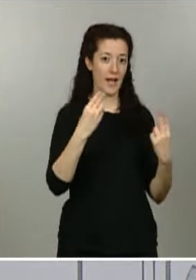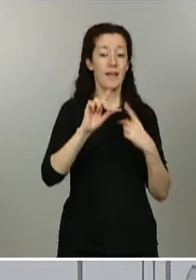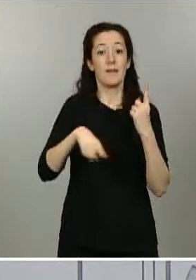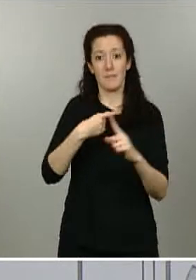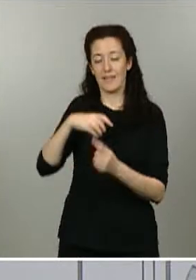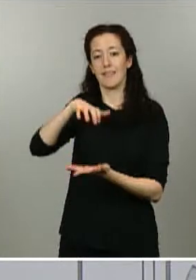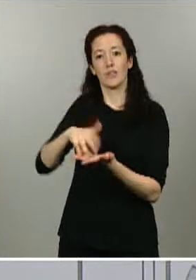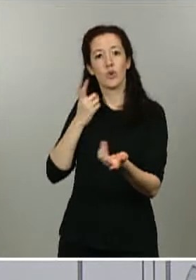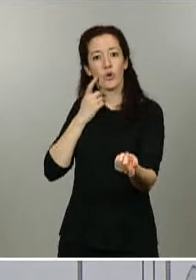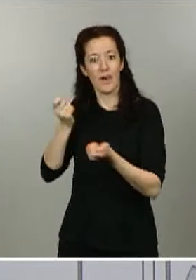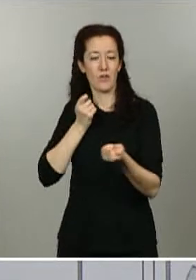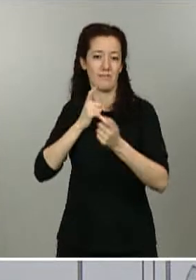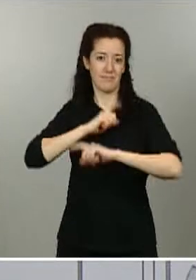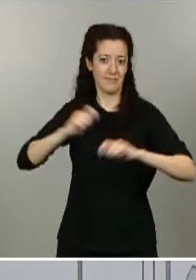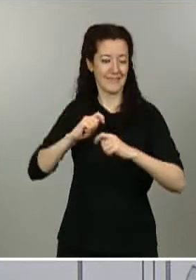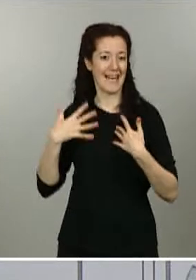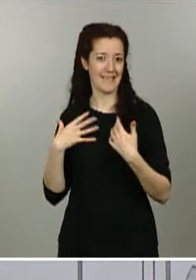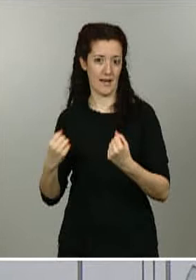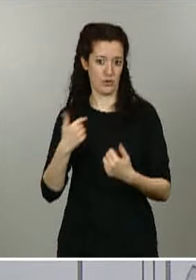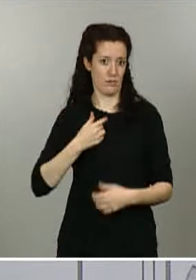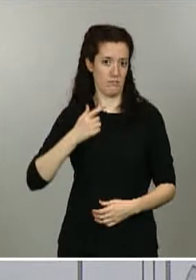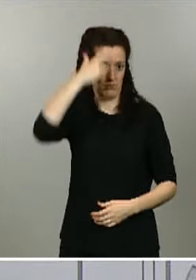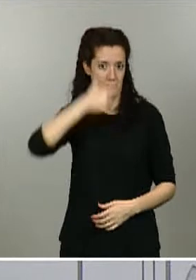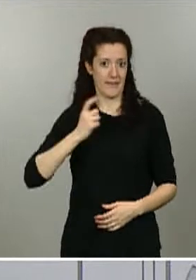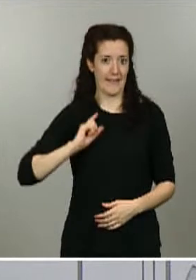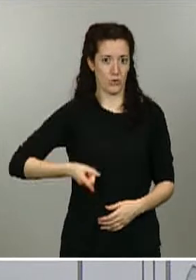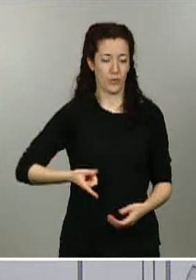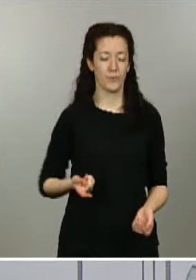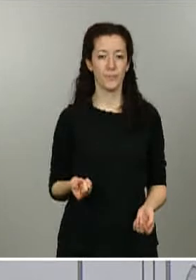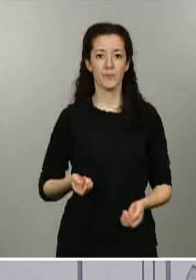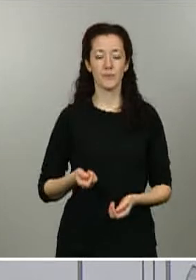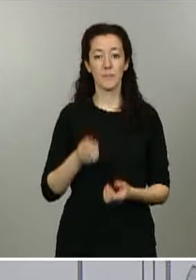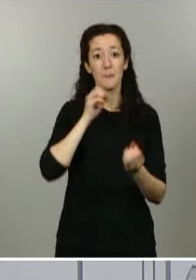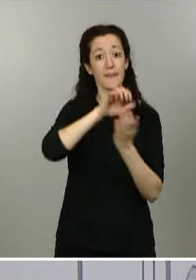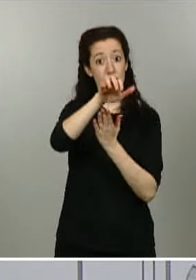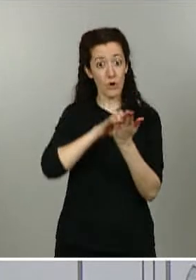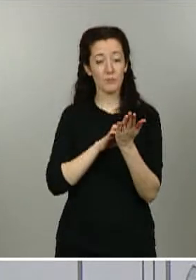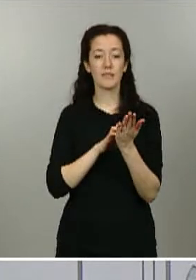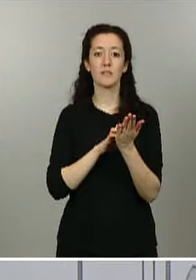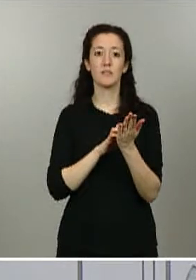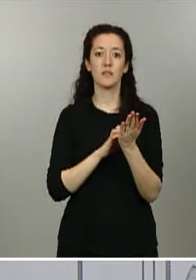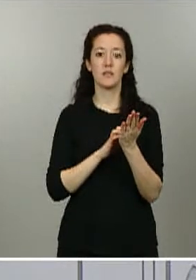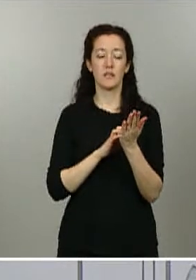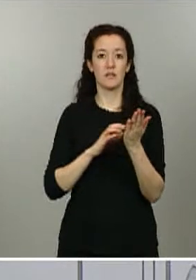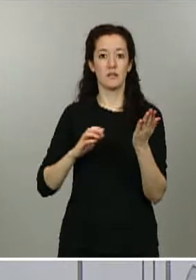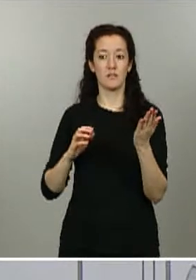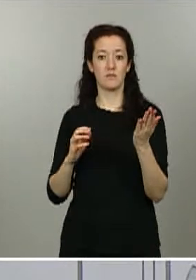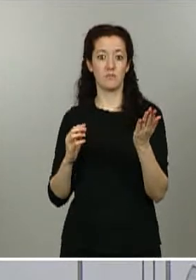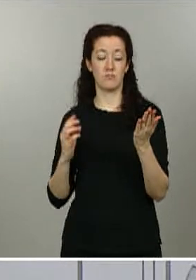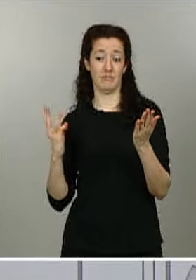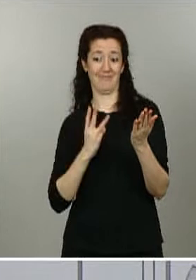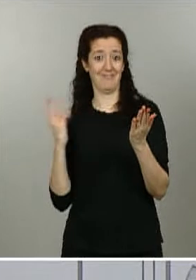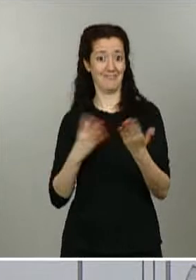centro. Son informes que nos responsabilizamos, tanto yo como director del centro, como la Dirección de Salud Pública, y posteriormente